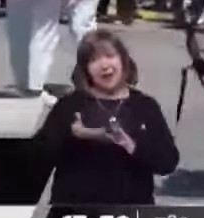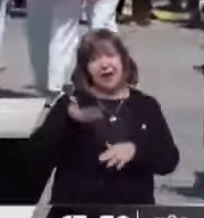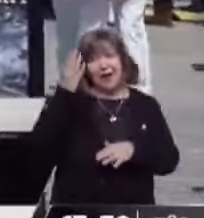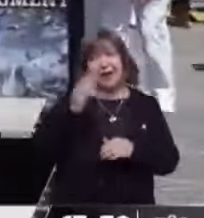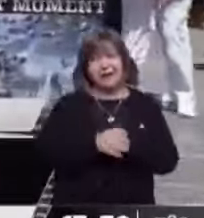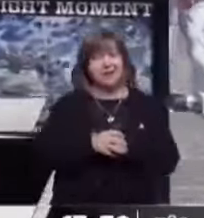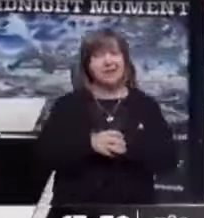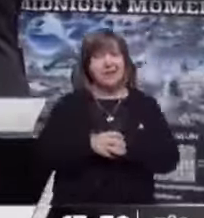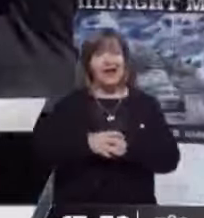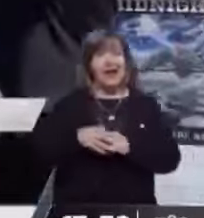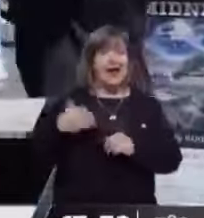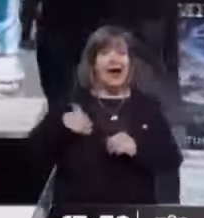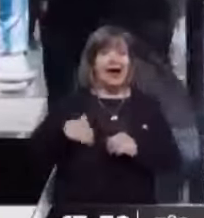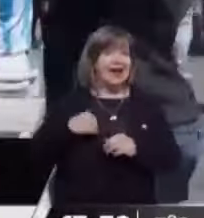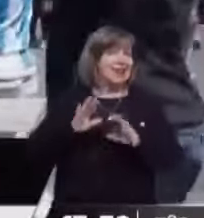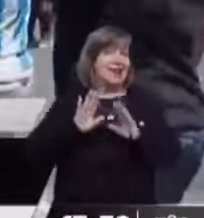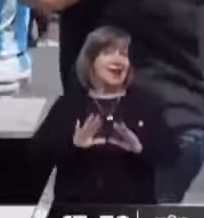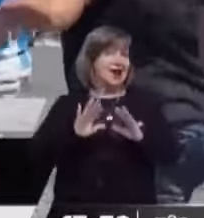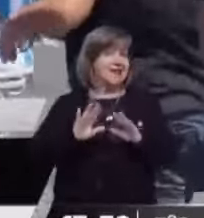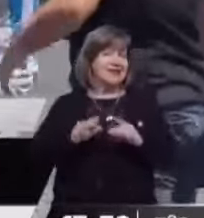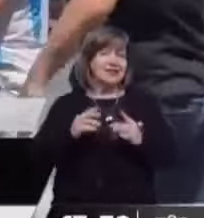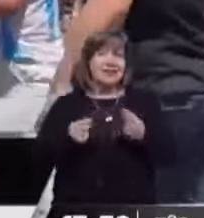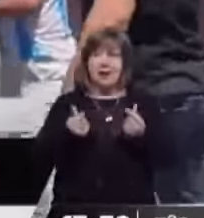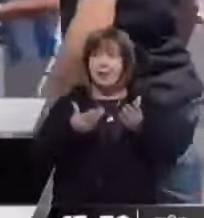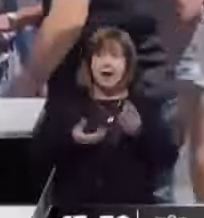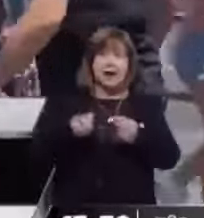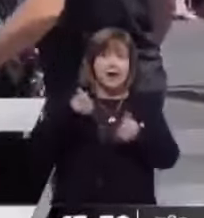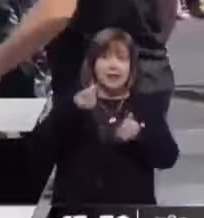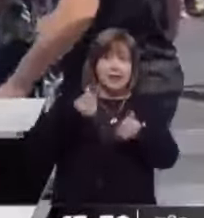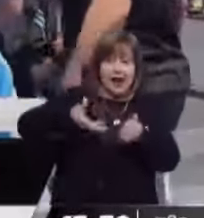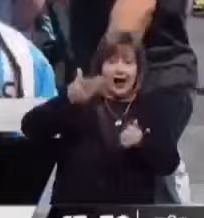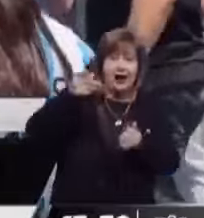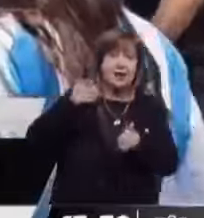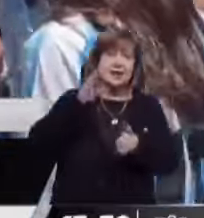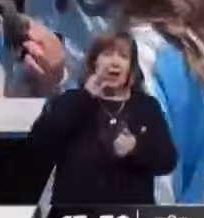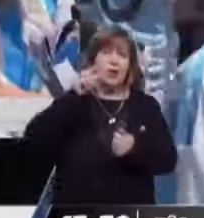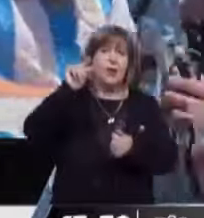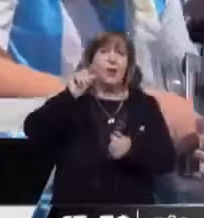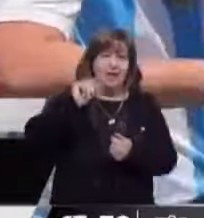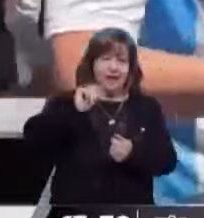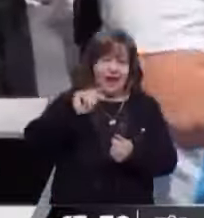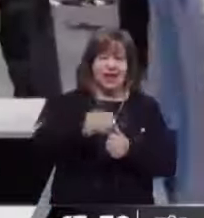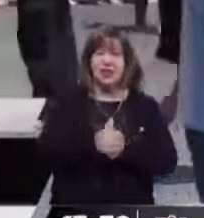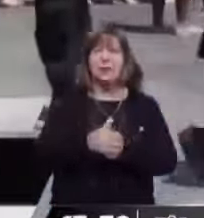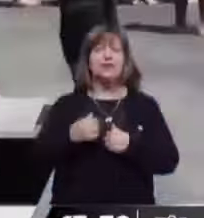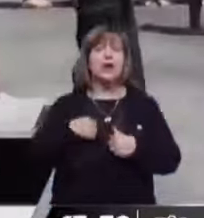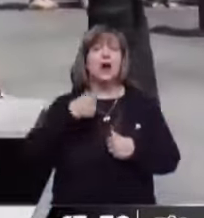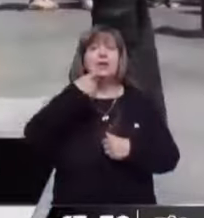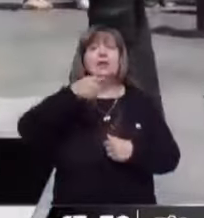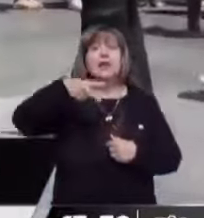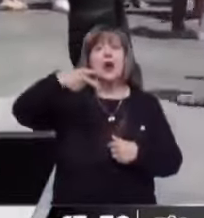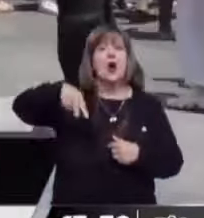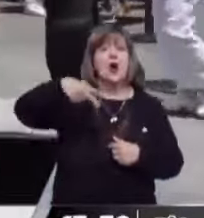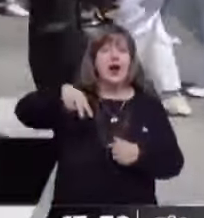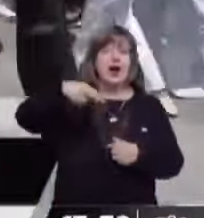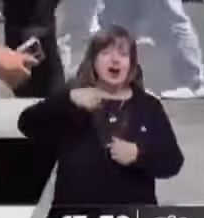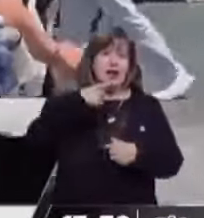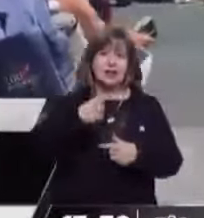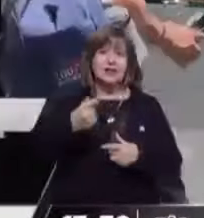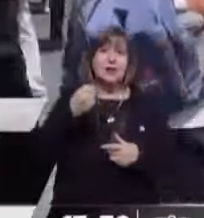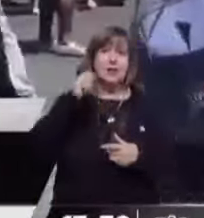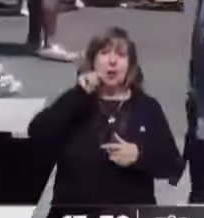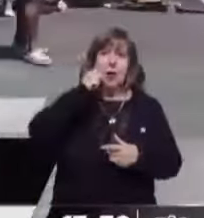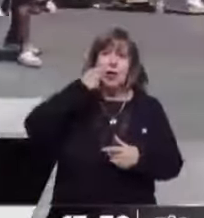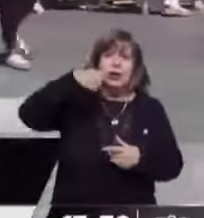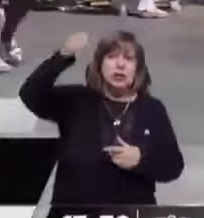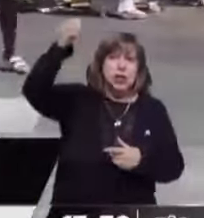en la Argentina, seguro. ¿Sabés qué quería yo resaltar? El tema del sol precioso que tenés ahí.